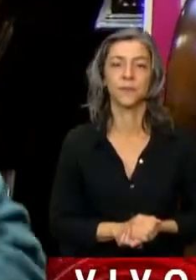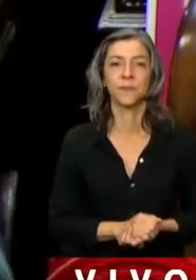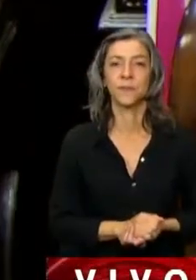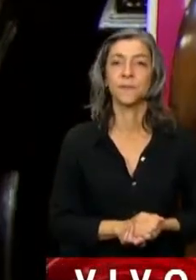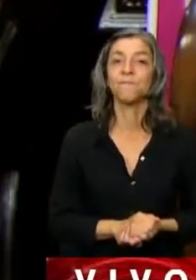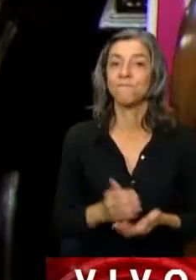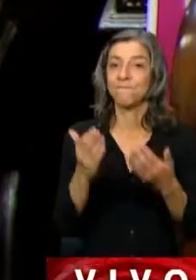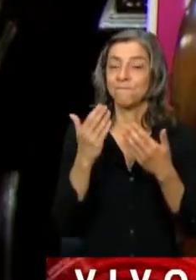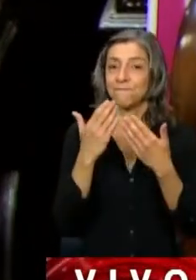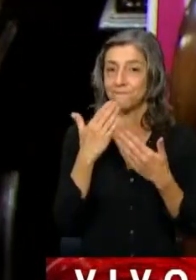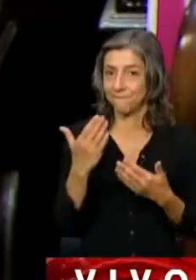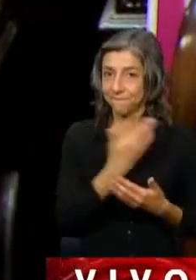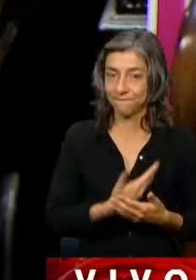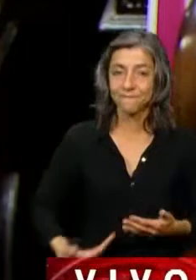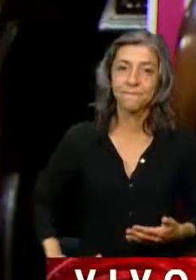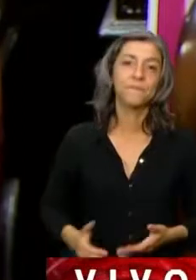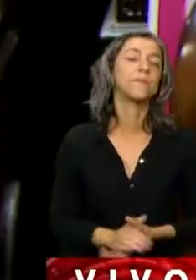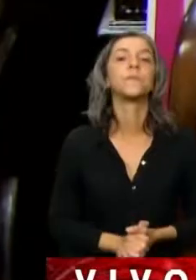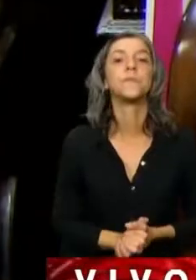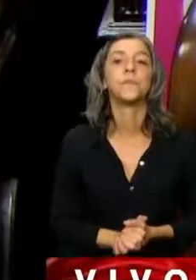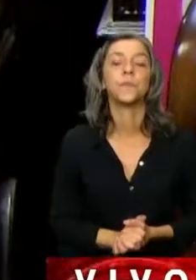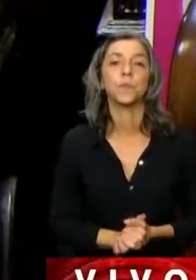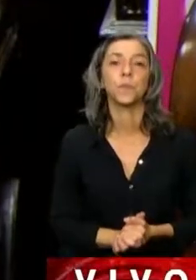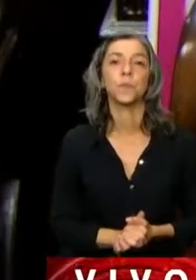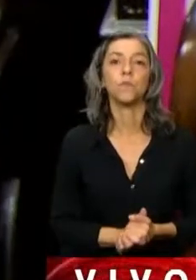Gracias, presidente. Bueno,